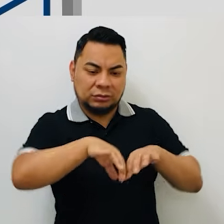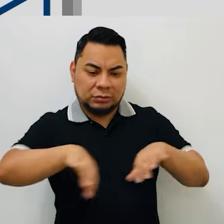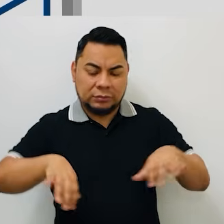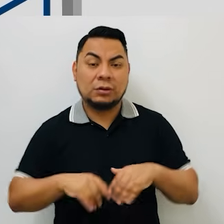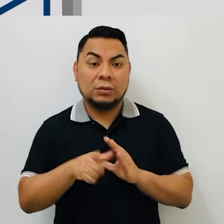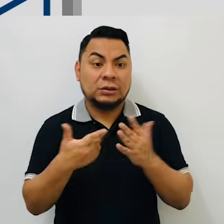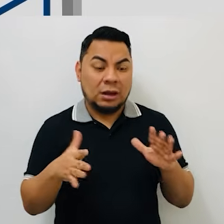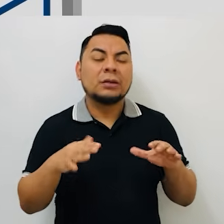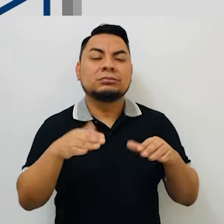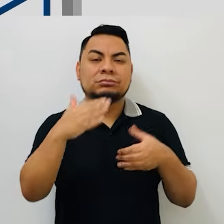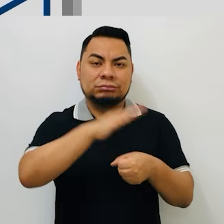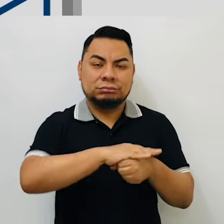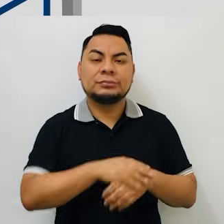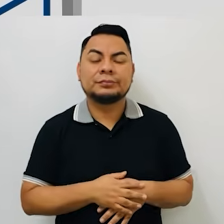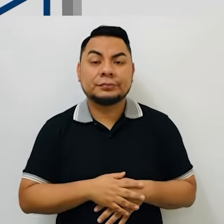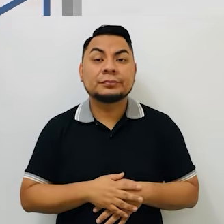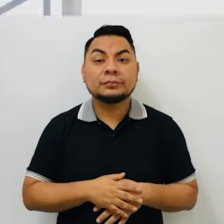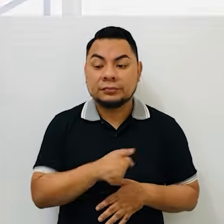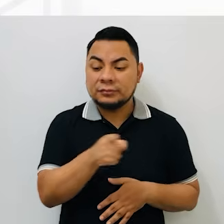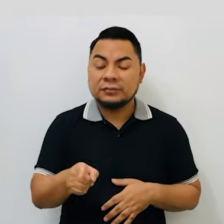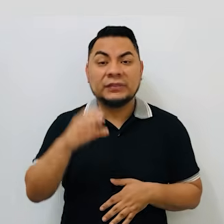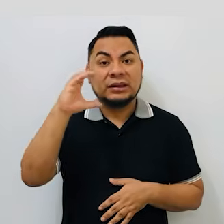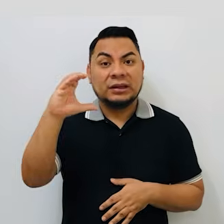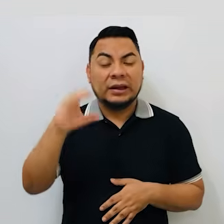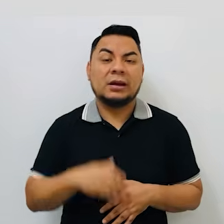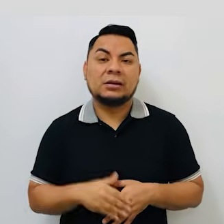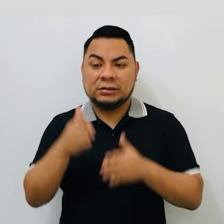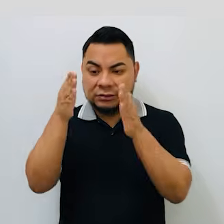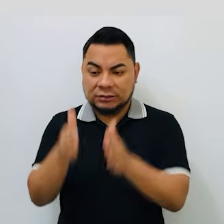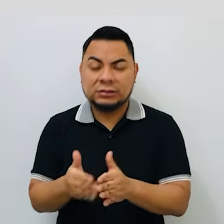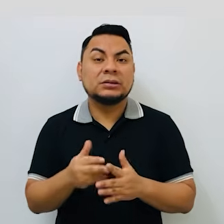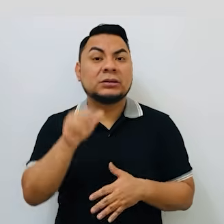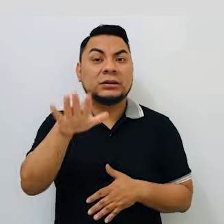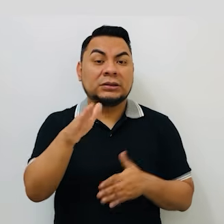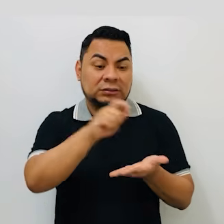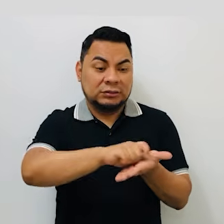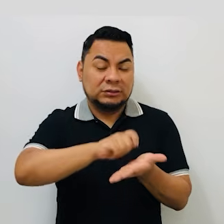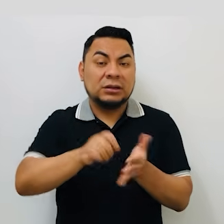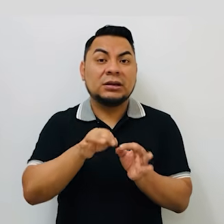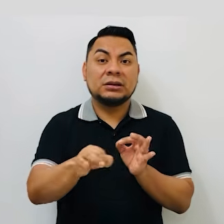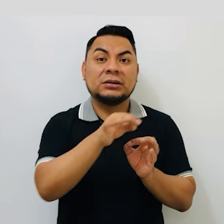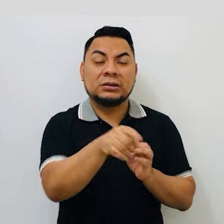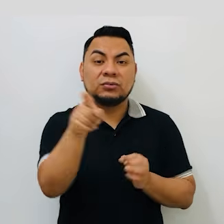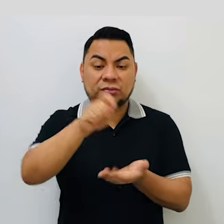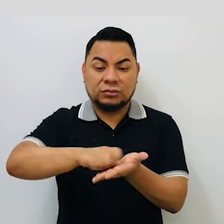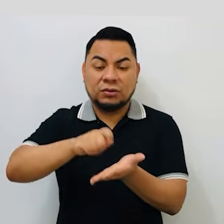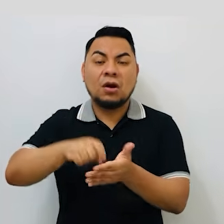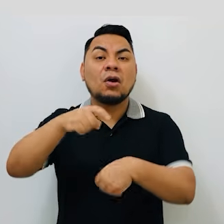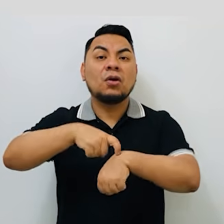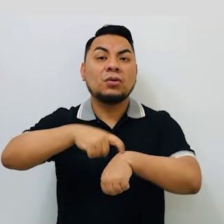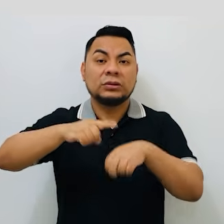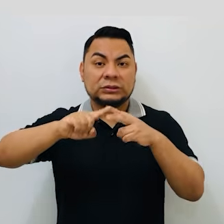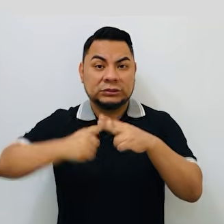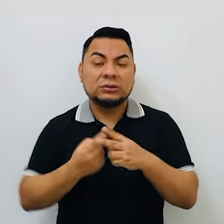Después cierran el ánfora municipal. En la sección C, Acta de escrutinio, de las 5 actas regionales,